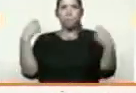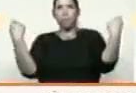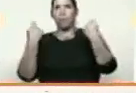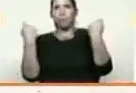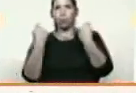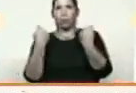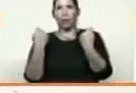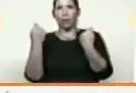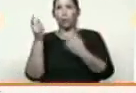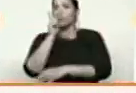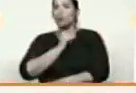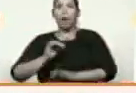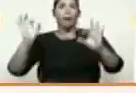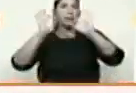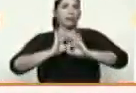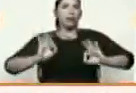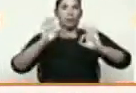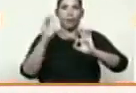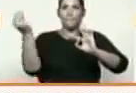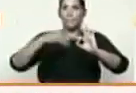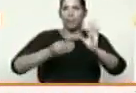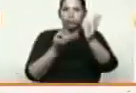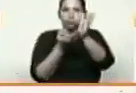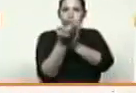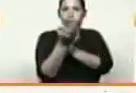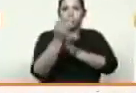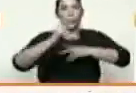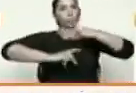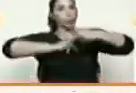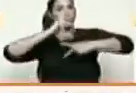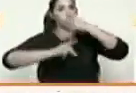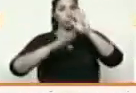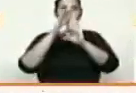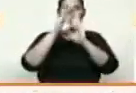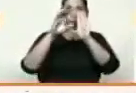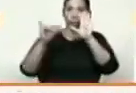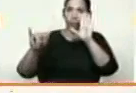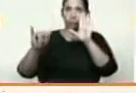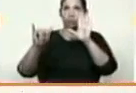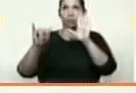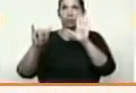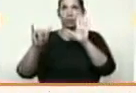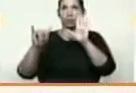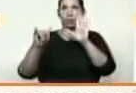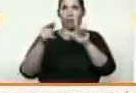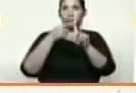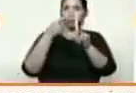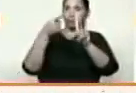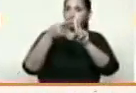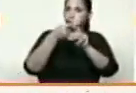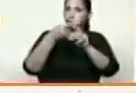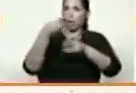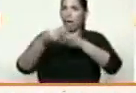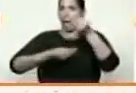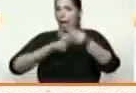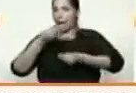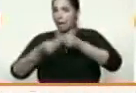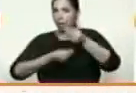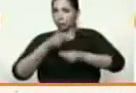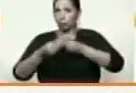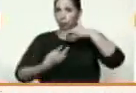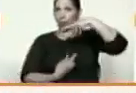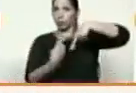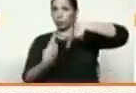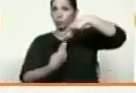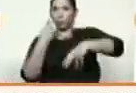hay nada más legítimo que los procesos constituyentes, los dos que ha llevado la Revolución Bolivariana